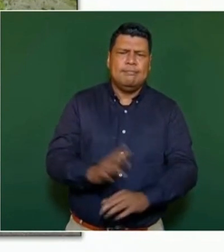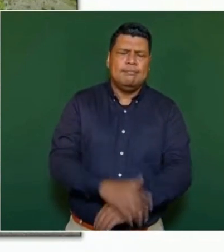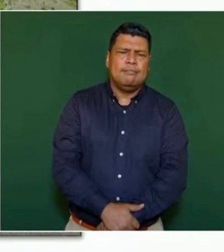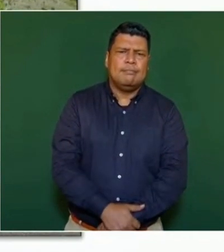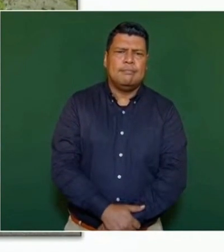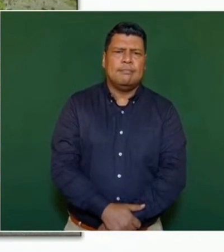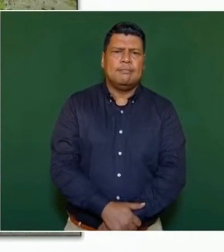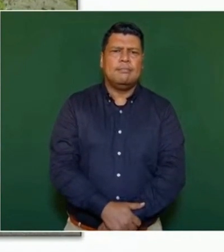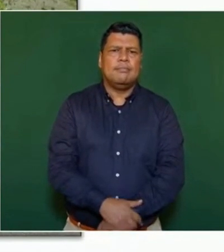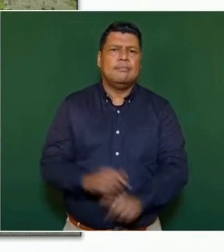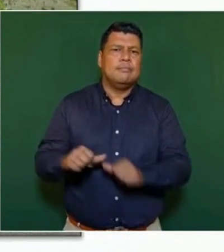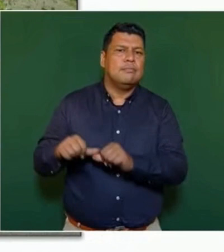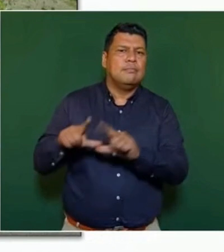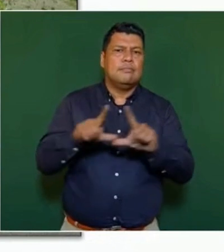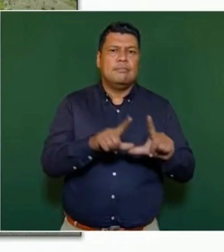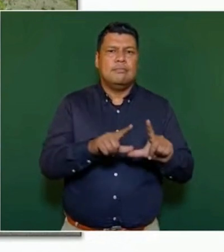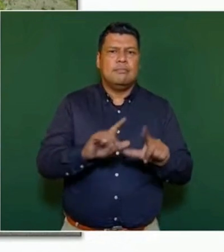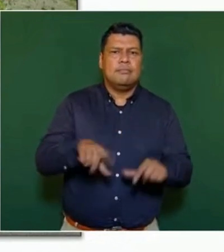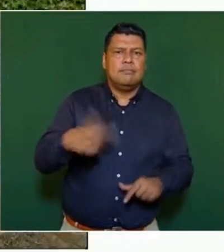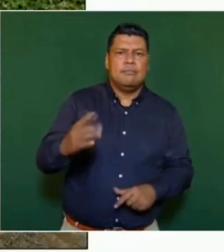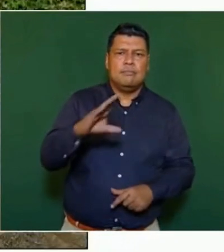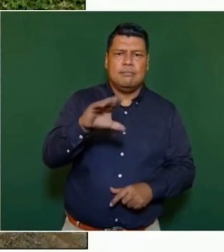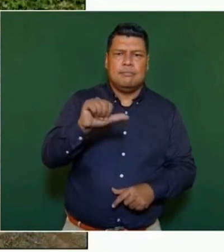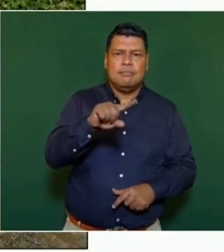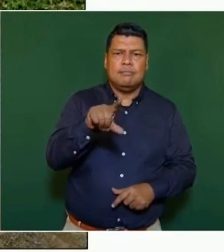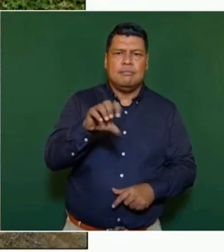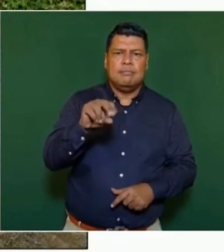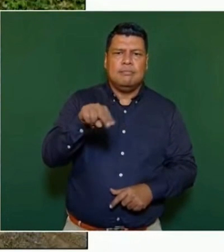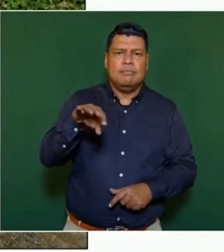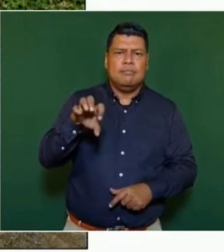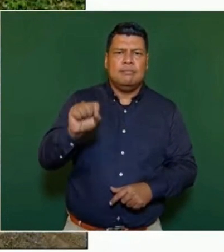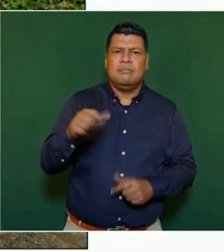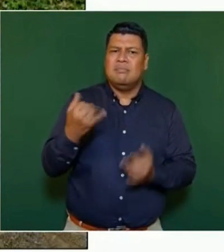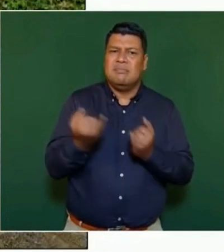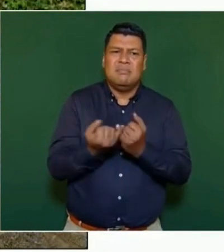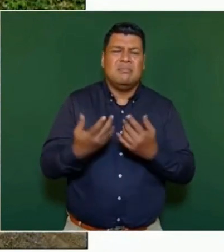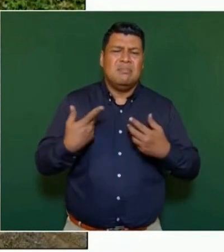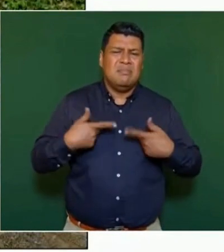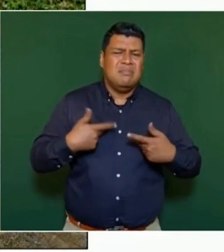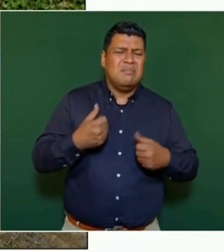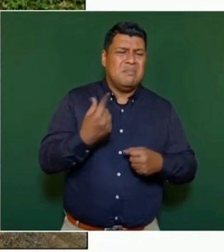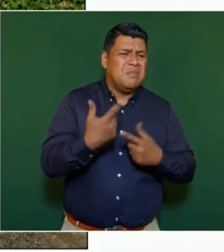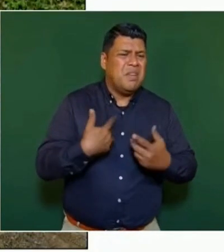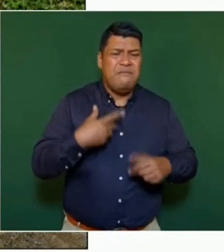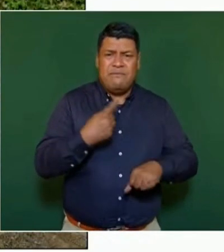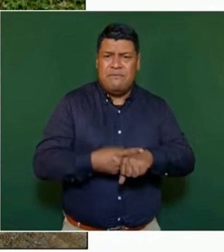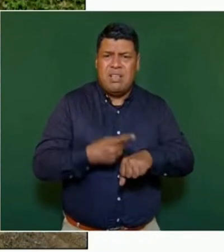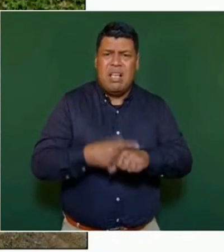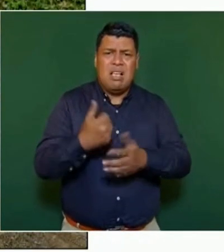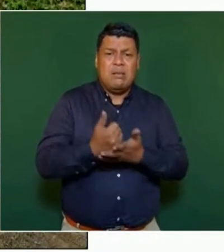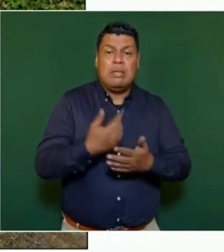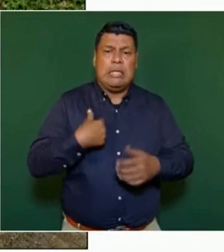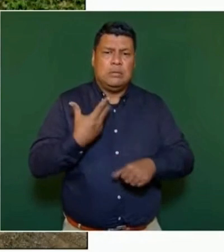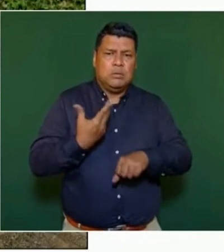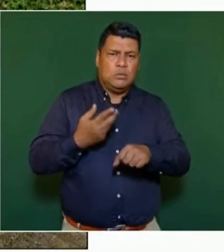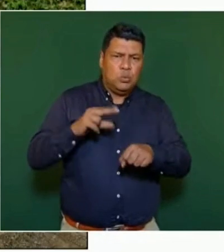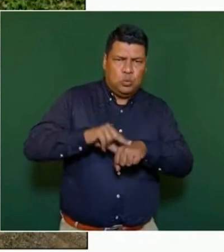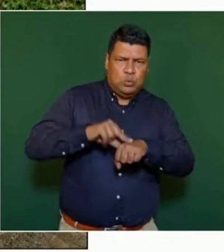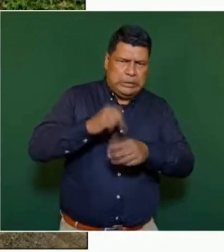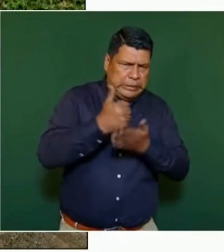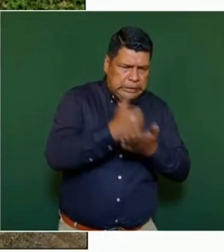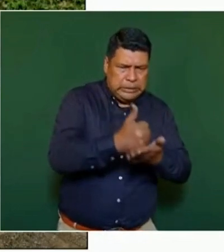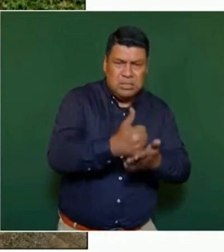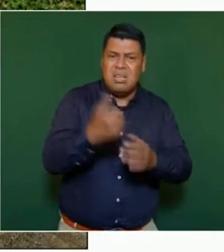favor. En el municipio de Cazones también hubo atenciones médicas, remoción de árboles, de limpieza